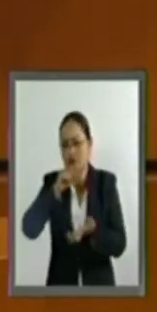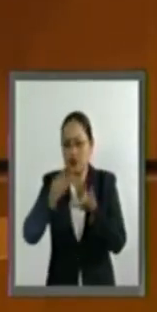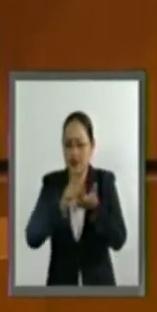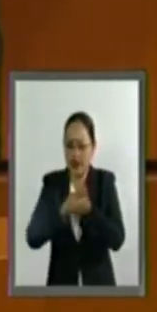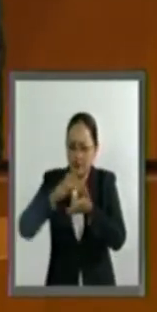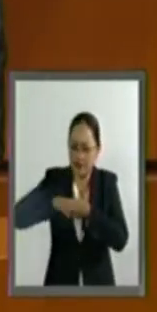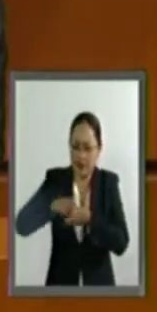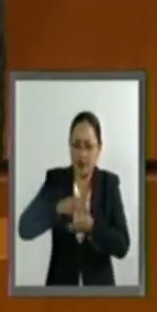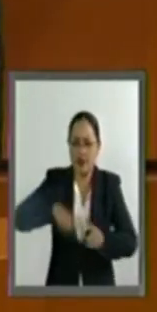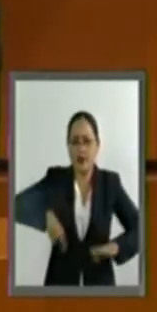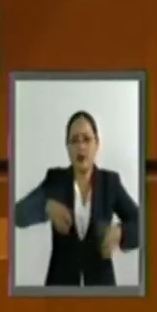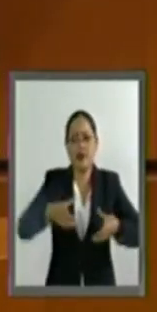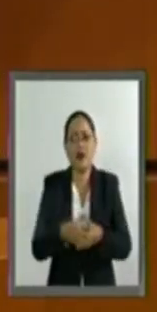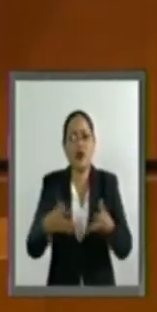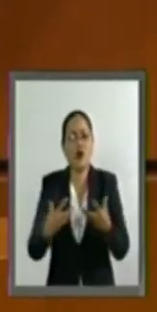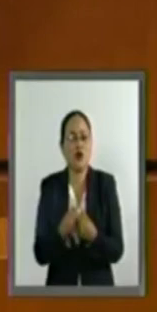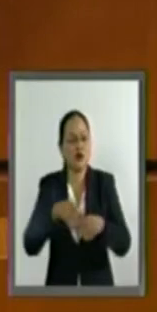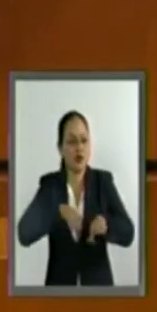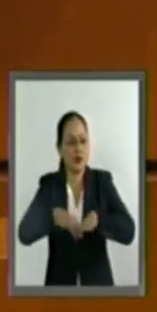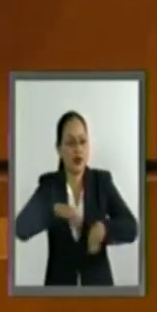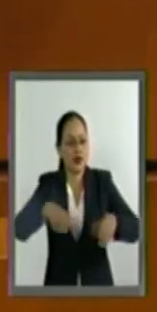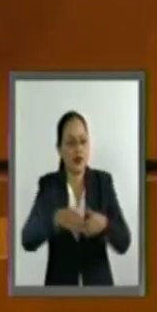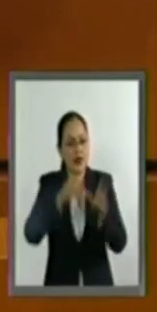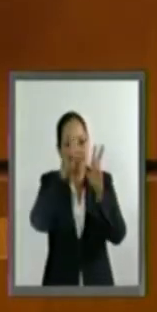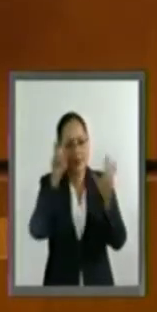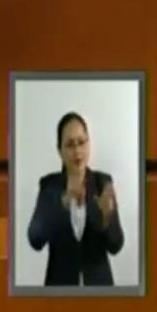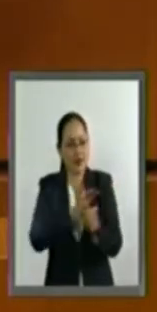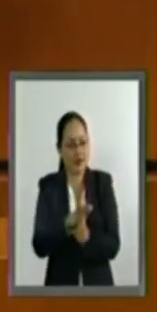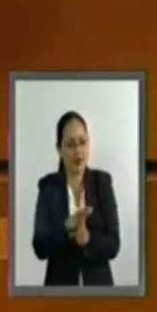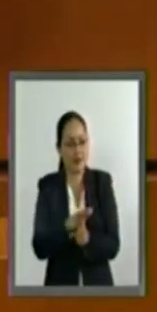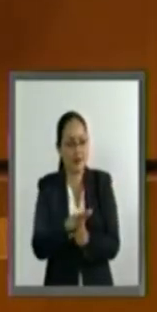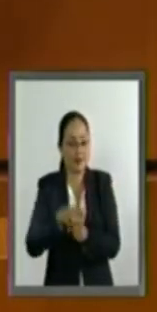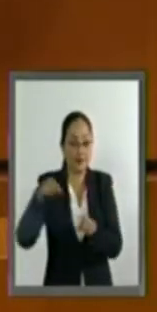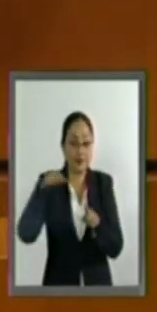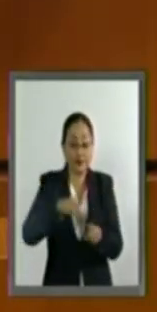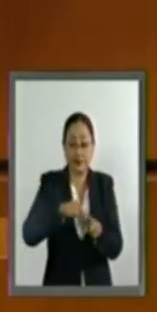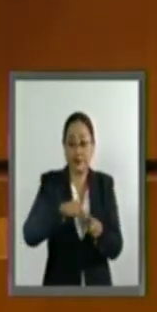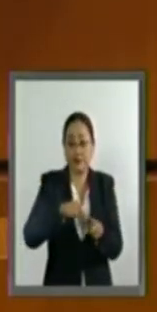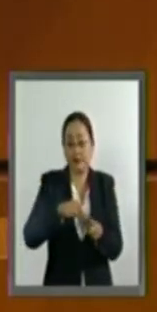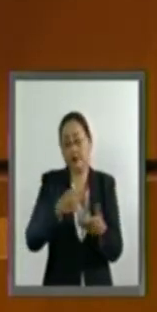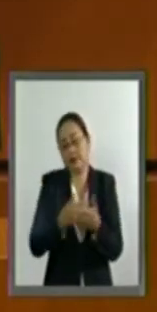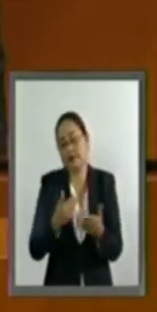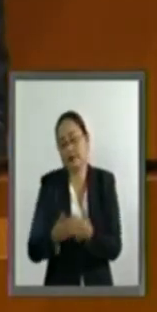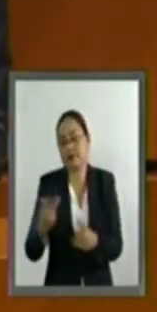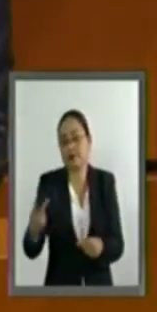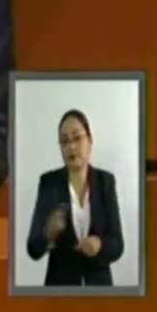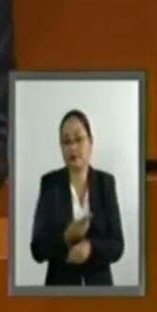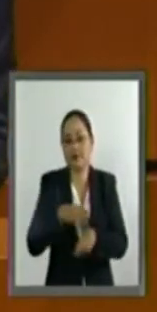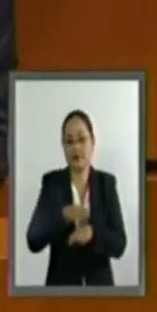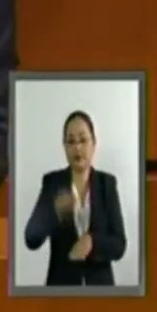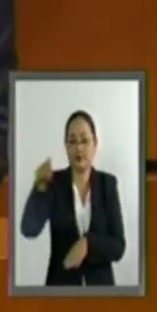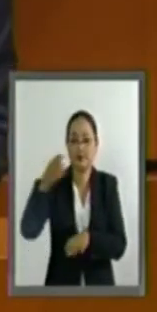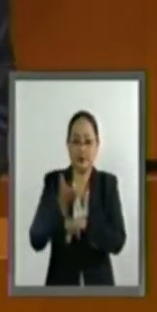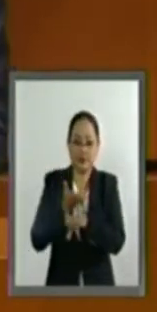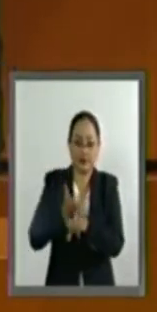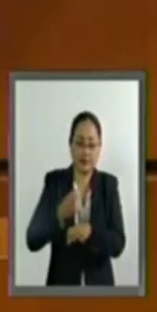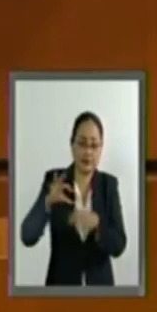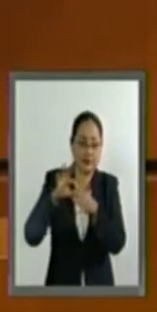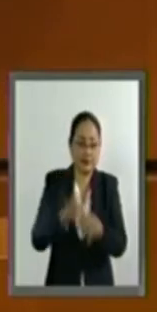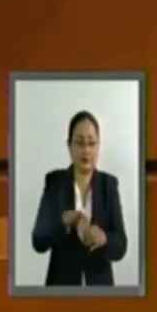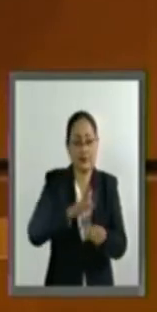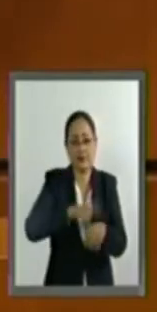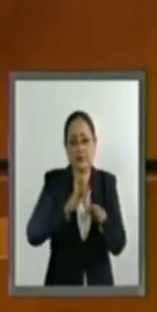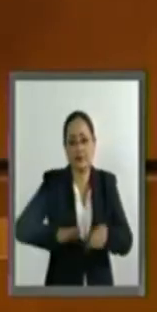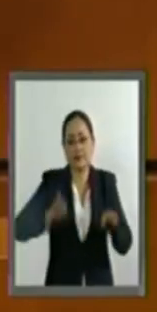estado trabajando muy de cerca con el fenómeno y la situación que está pasando en los Estados Unidos,